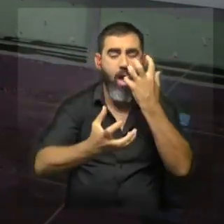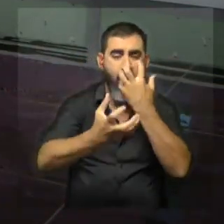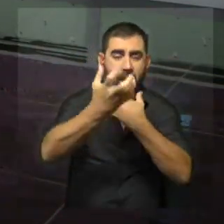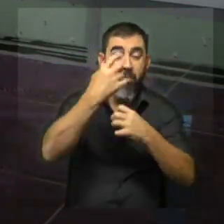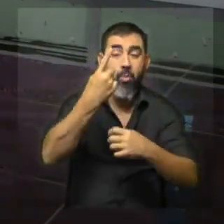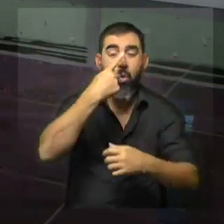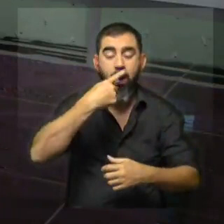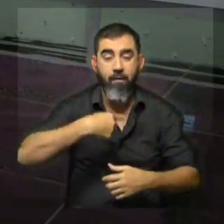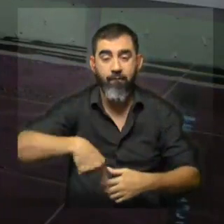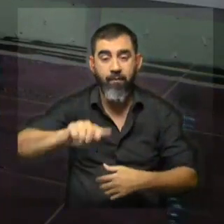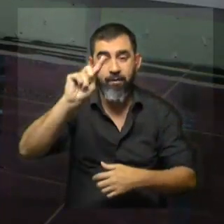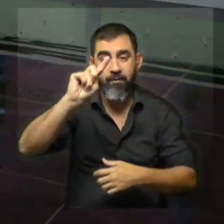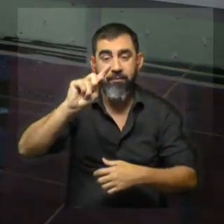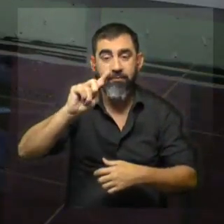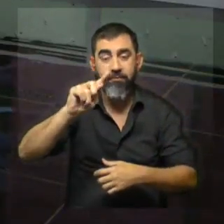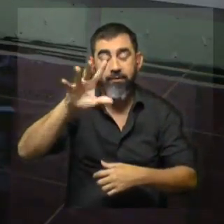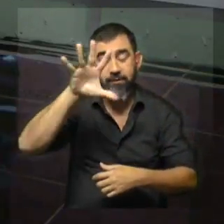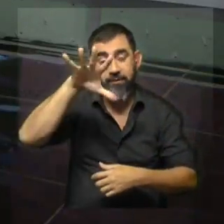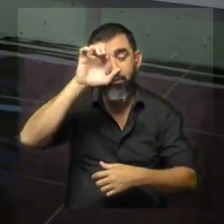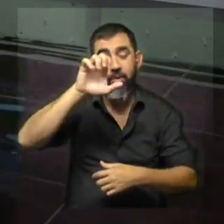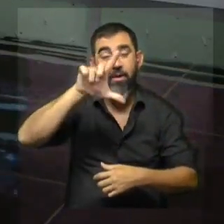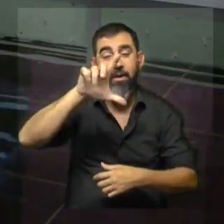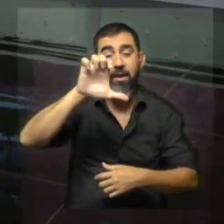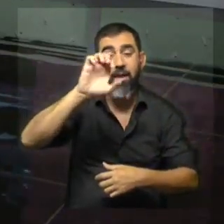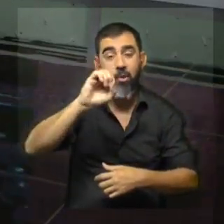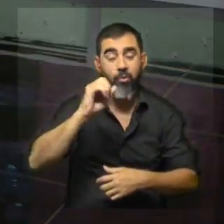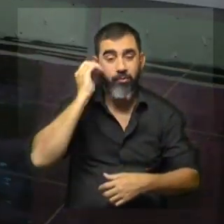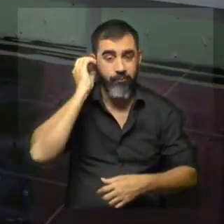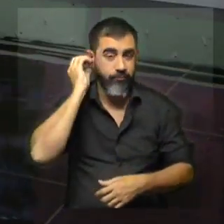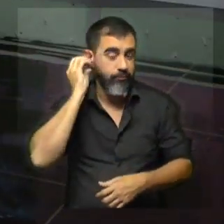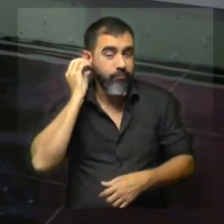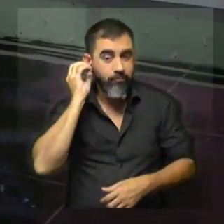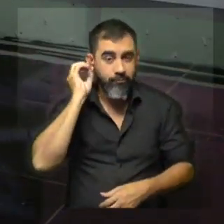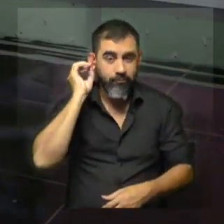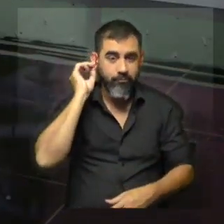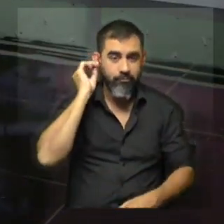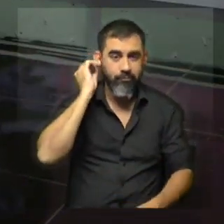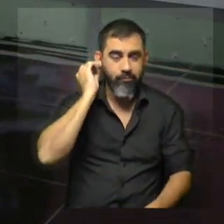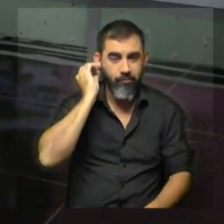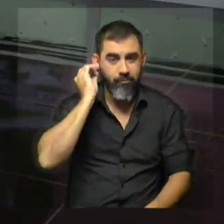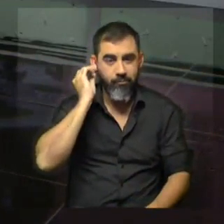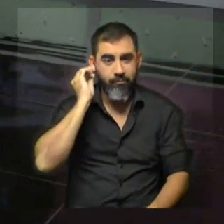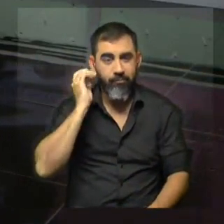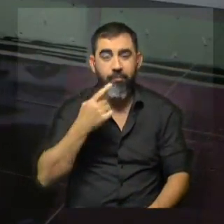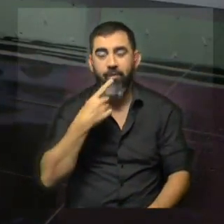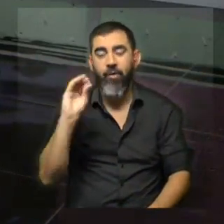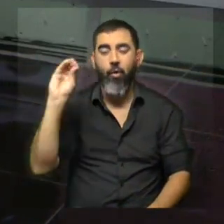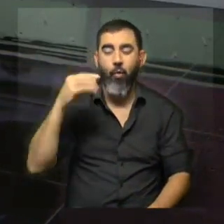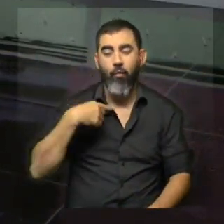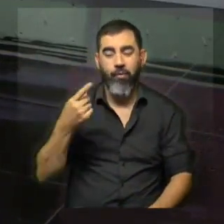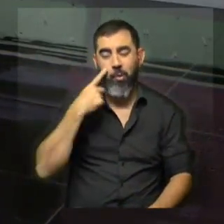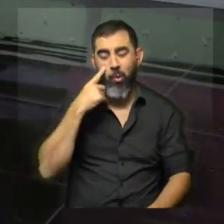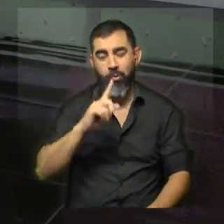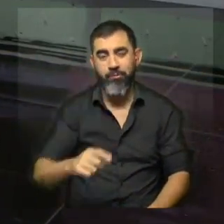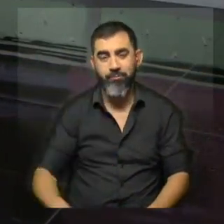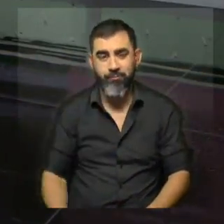y un elefante. Pilar Teijeiro se acordó del elefante Leo. Y todos. Yo no me acordaba. Él cantó que era joven. No tuvo infancia usted. Pero yo no me